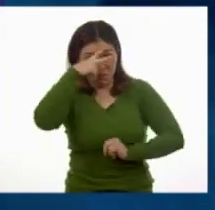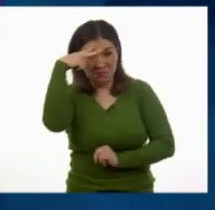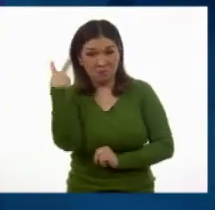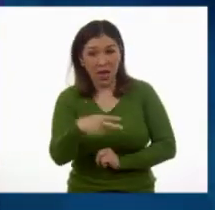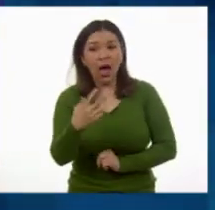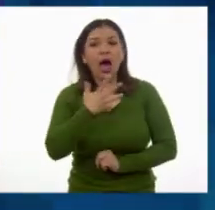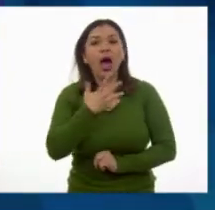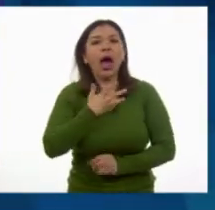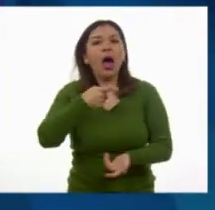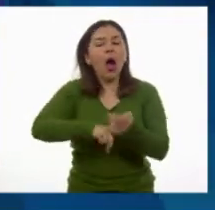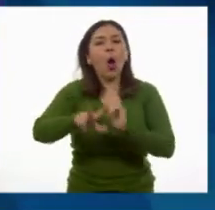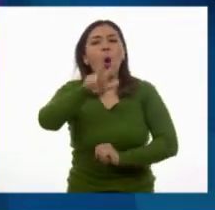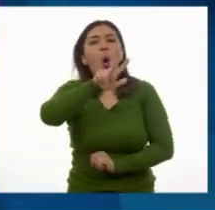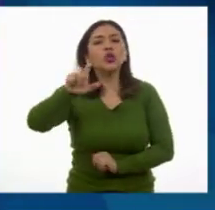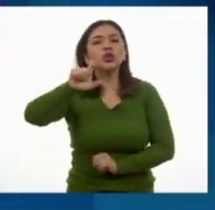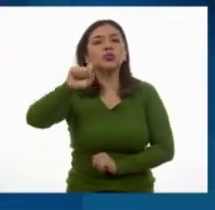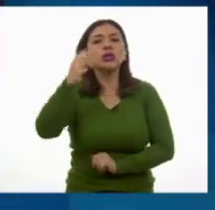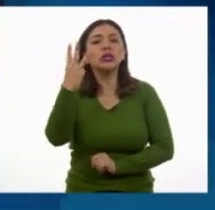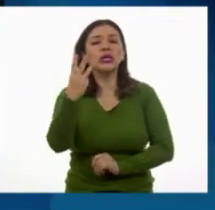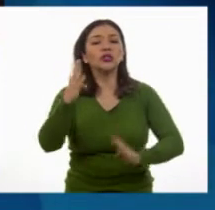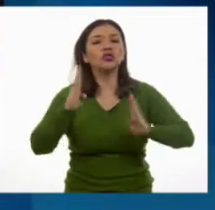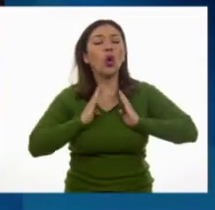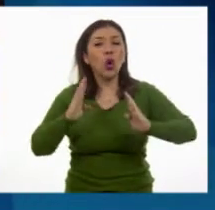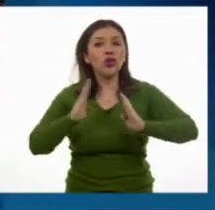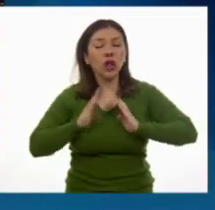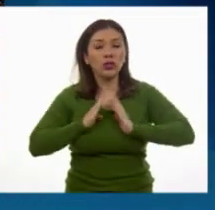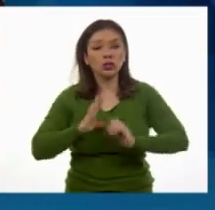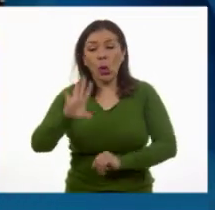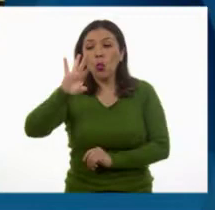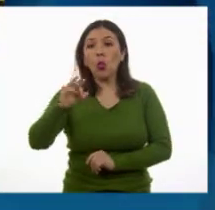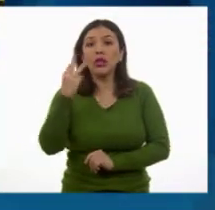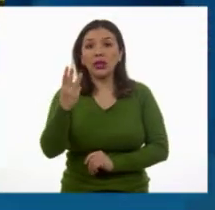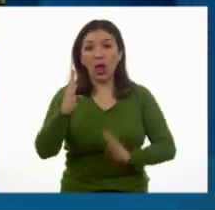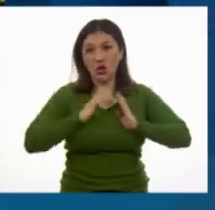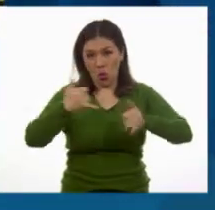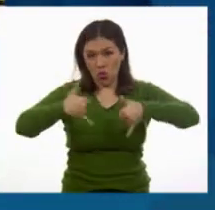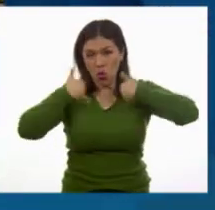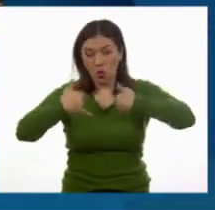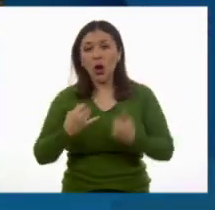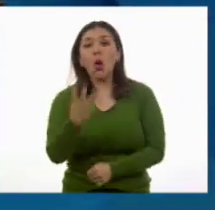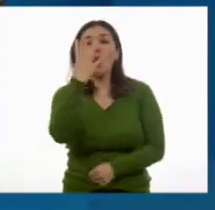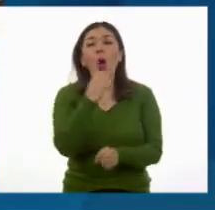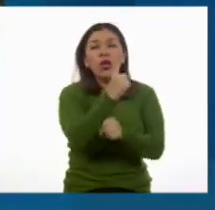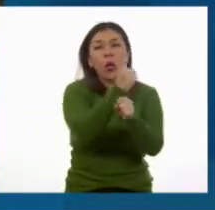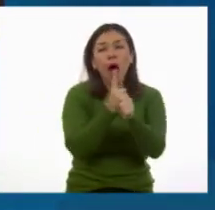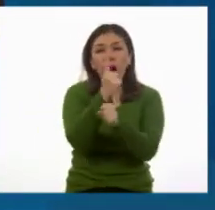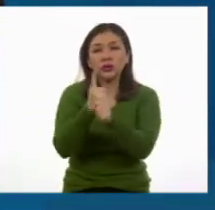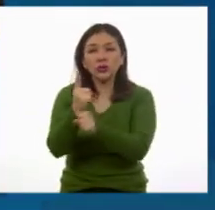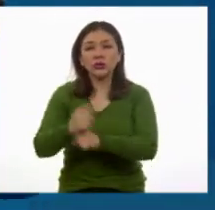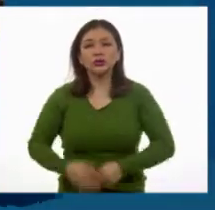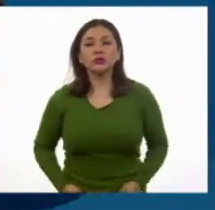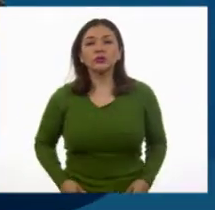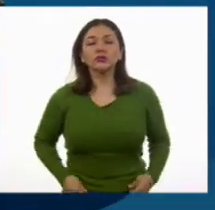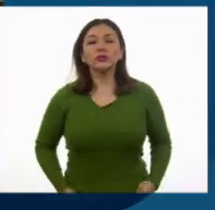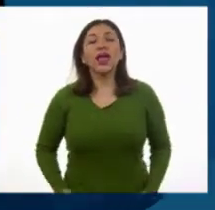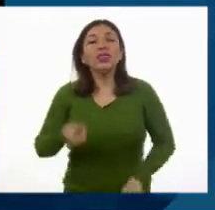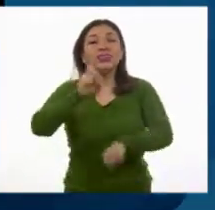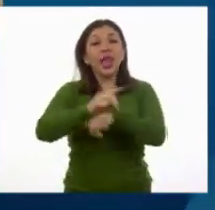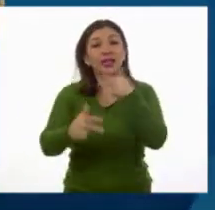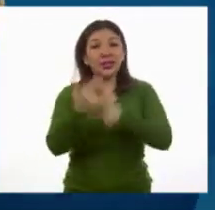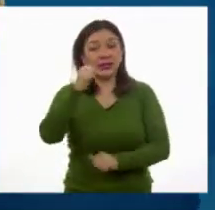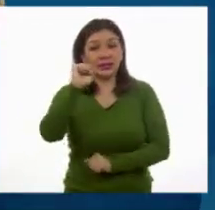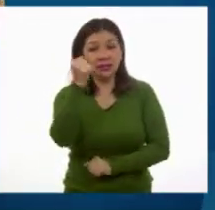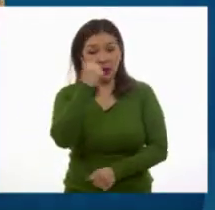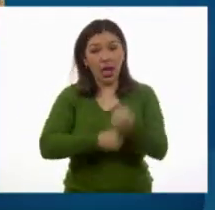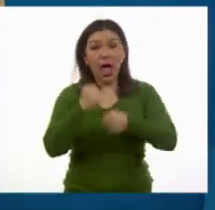mexicano contaba con 823 soldados, 43 cadetes y 4 cañones. El día 13 de